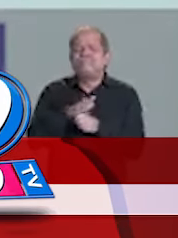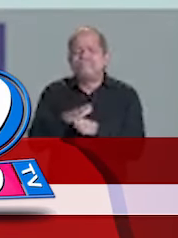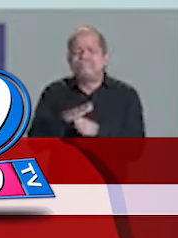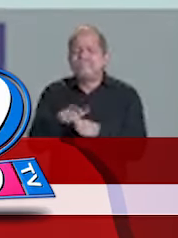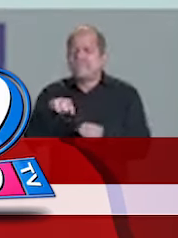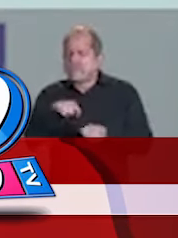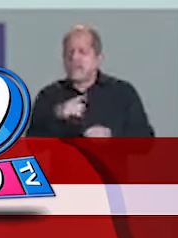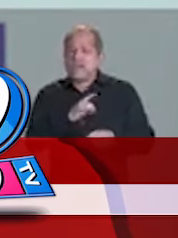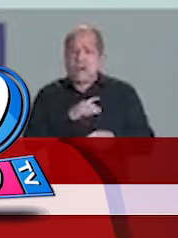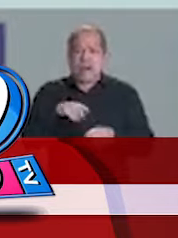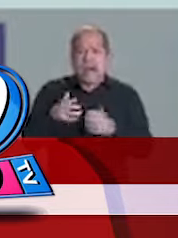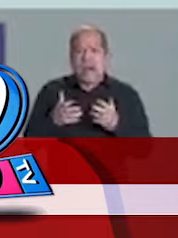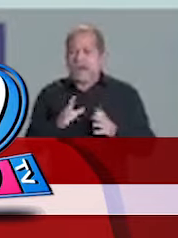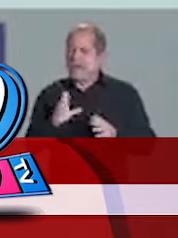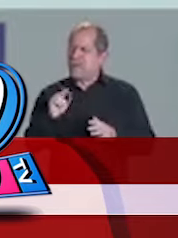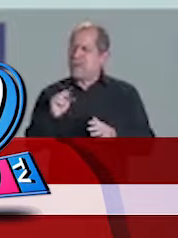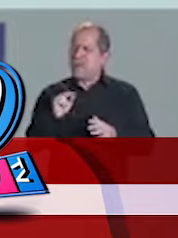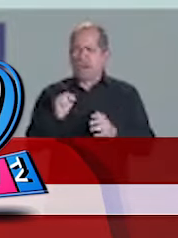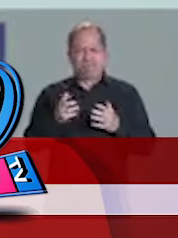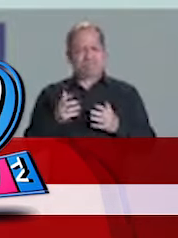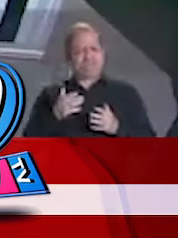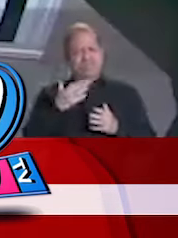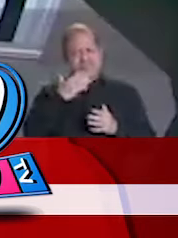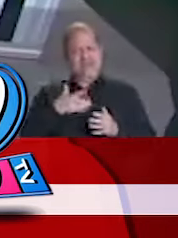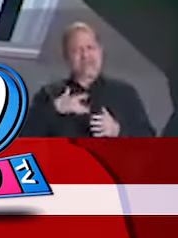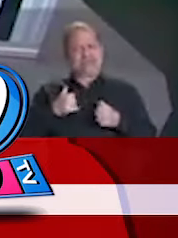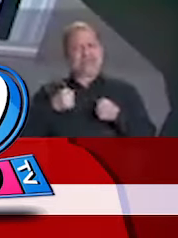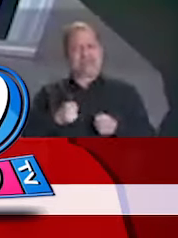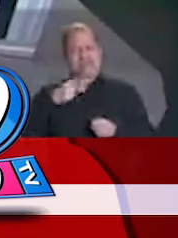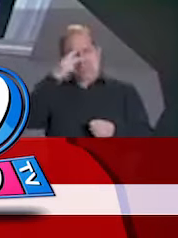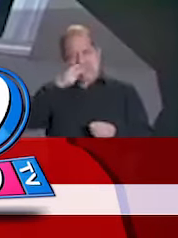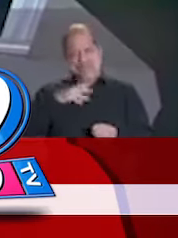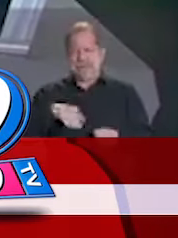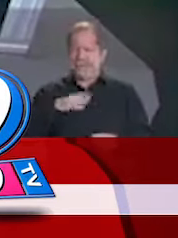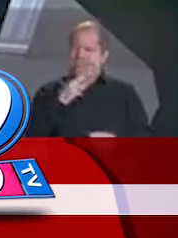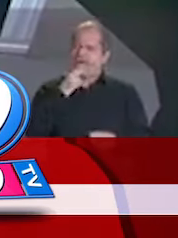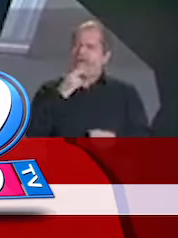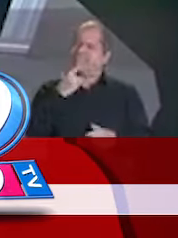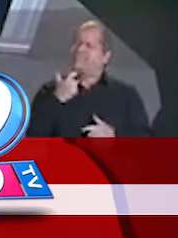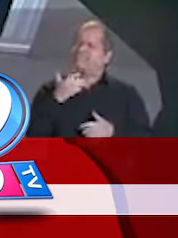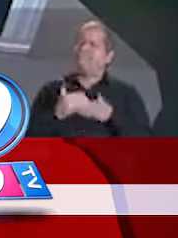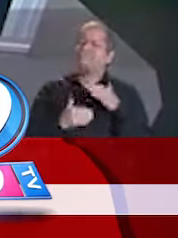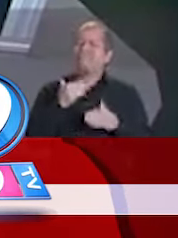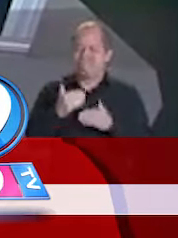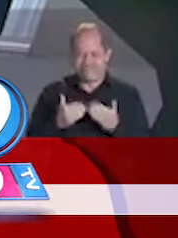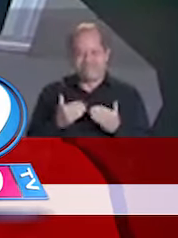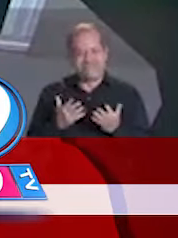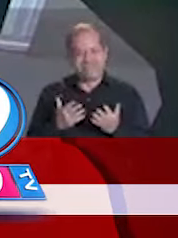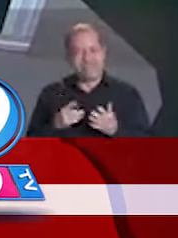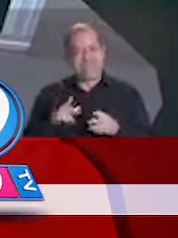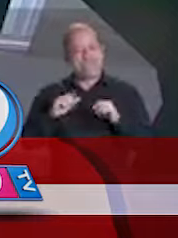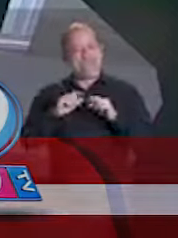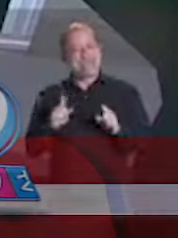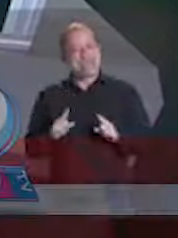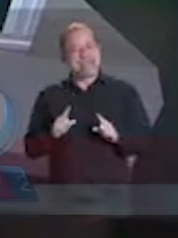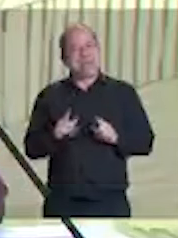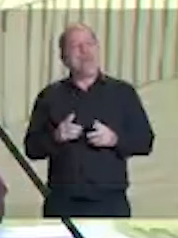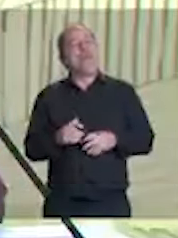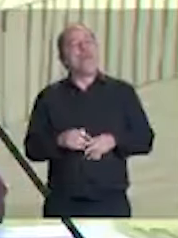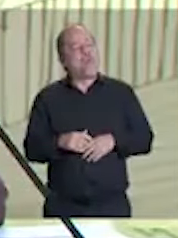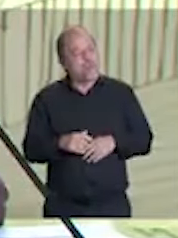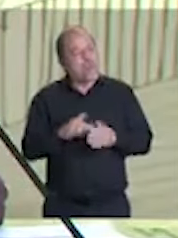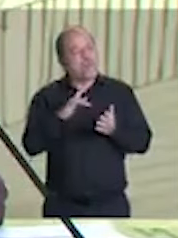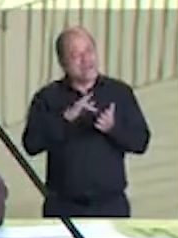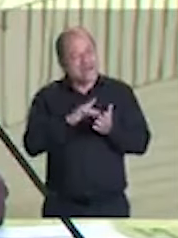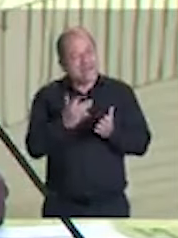video. De esta forma, diversos analistas emitieron su opinión referente a quién ganó este segundo debate. Gisela Rubach, experta